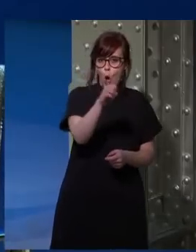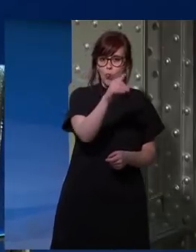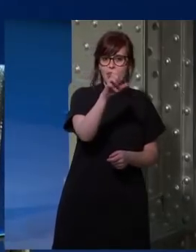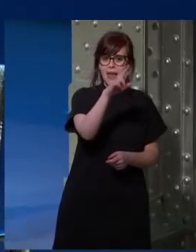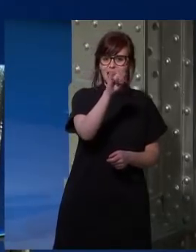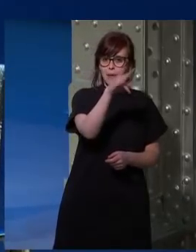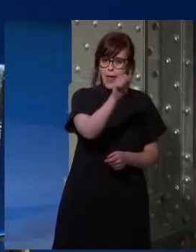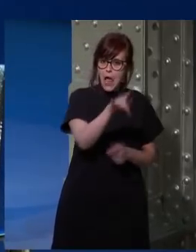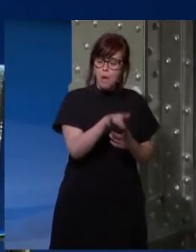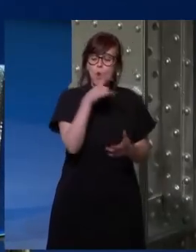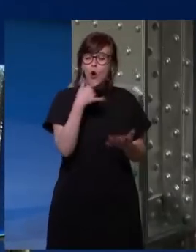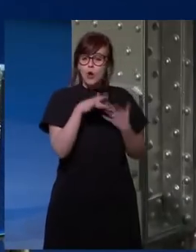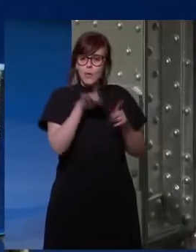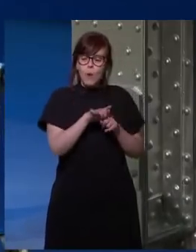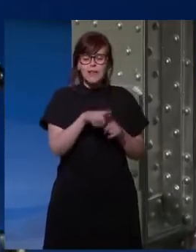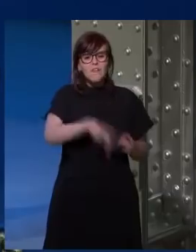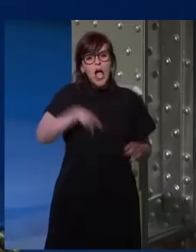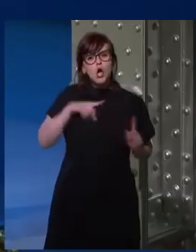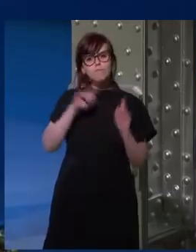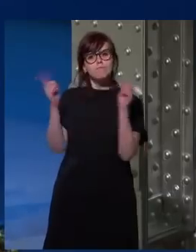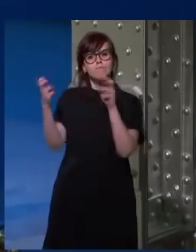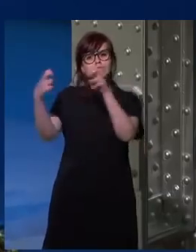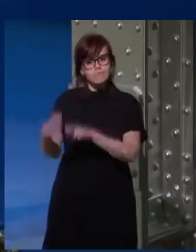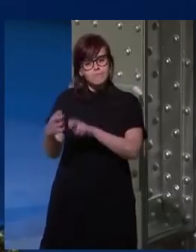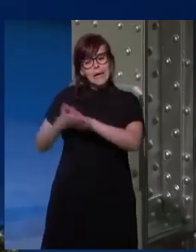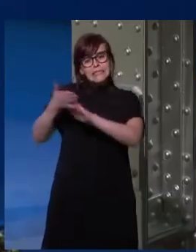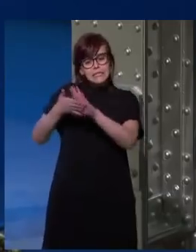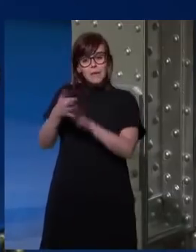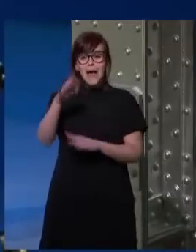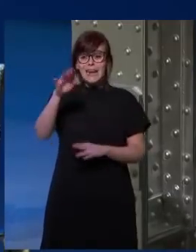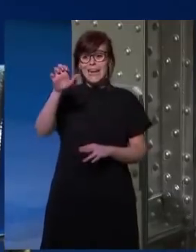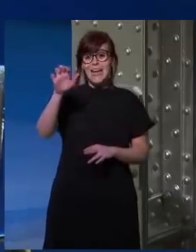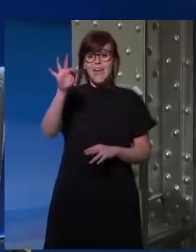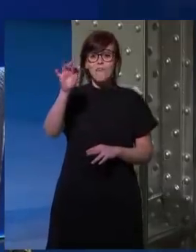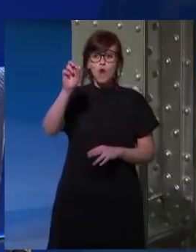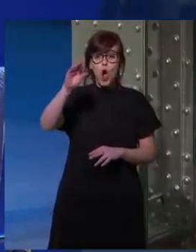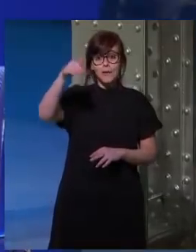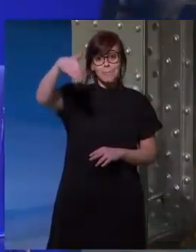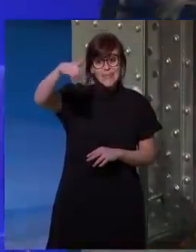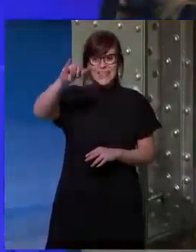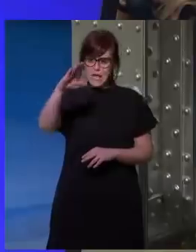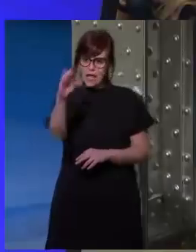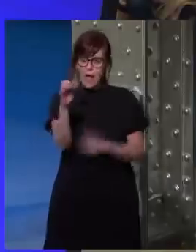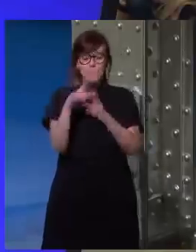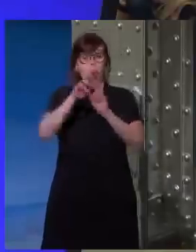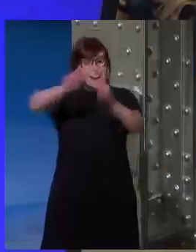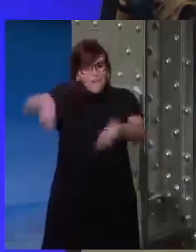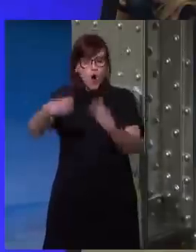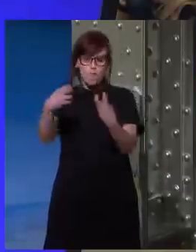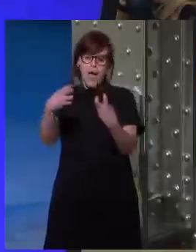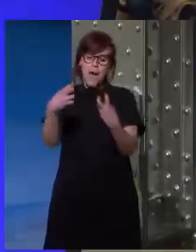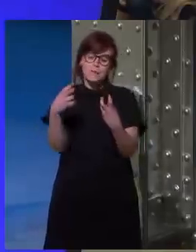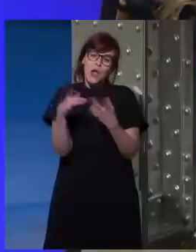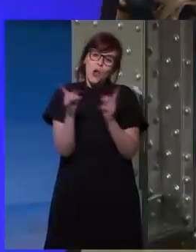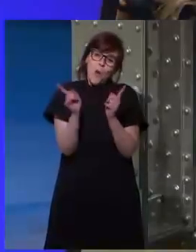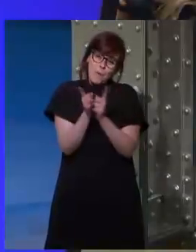pero no era franquista, pero se reunió con Franco y consiguió hacer esa reformica, que la llamaron reformica jugando con el apellido y porque era una